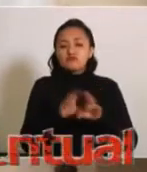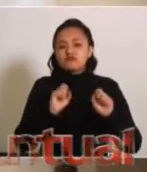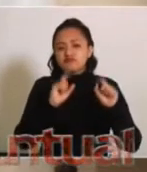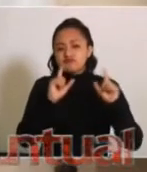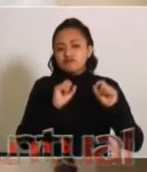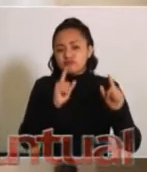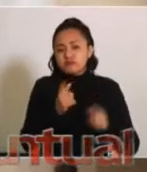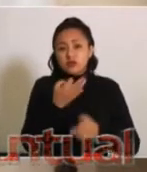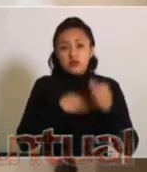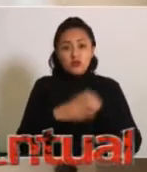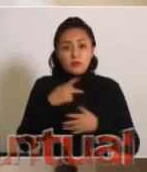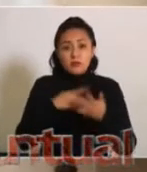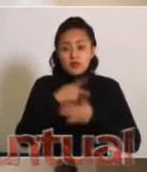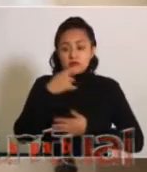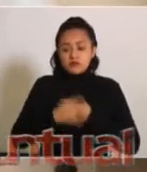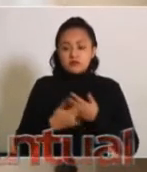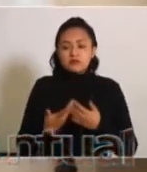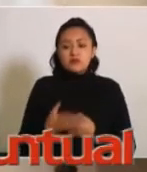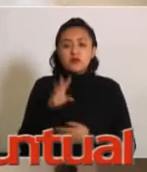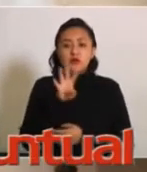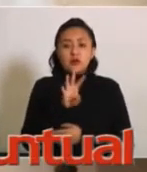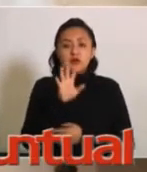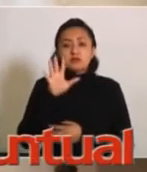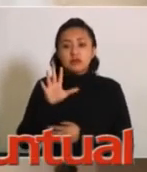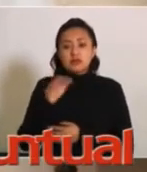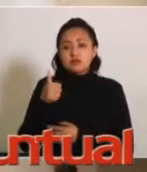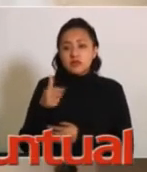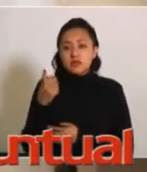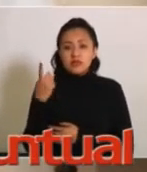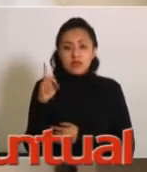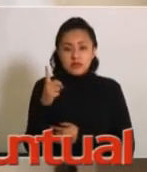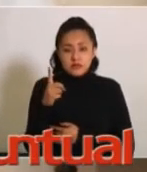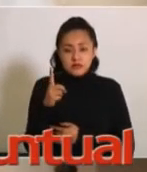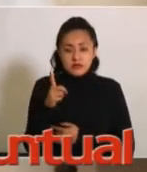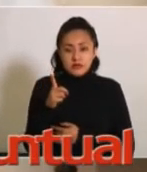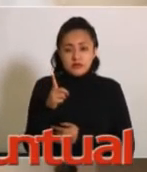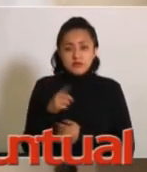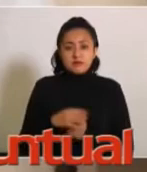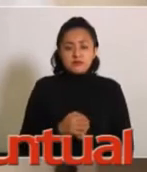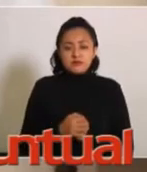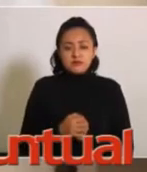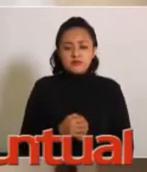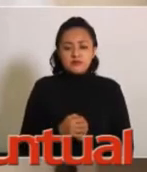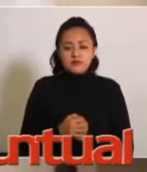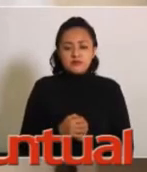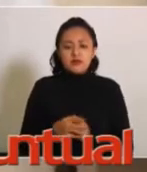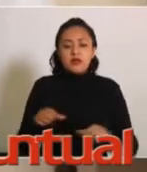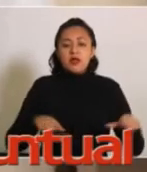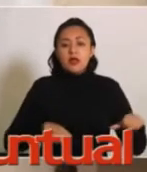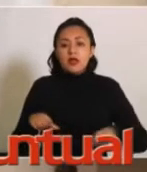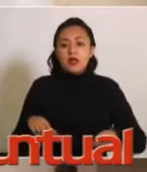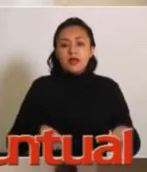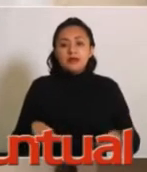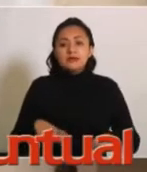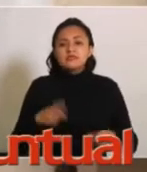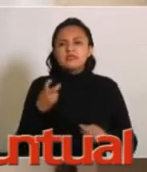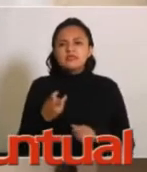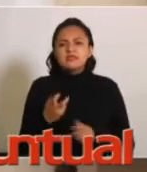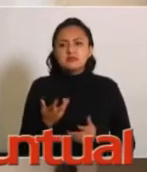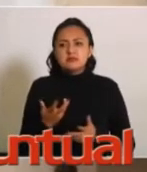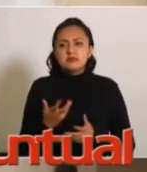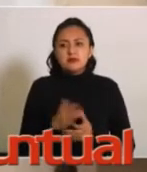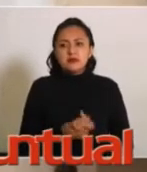va a ser 4 4 5 y 6 de diciembre las actividades son